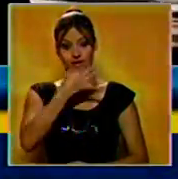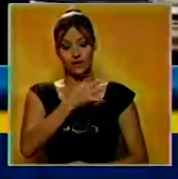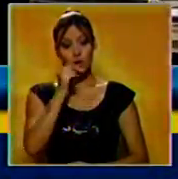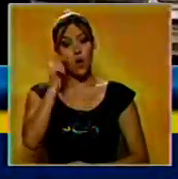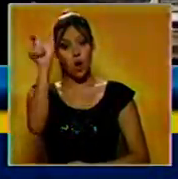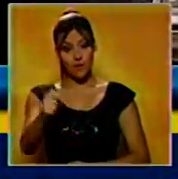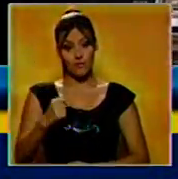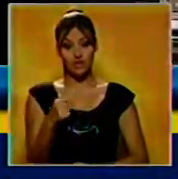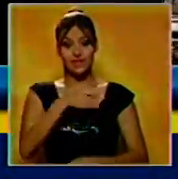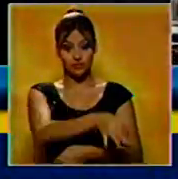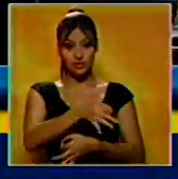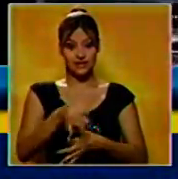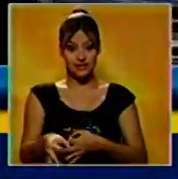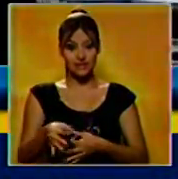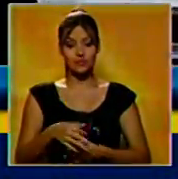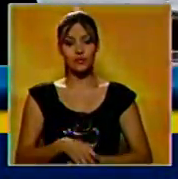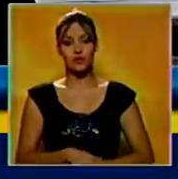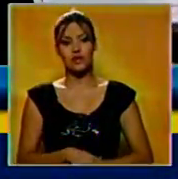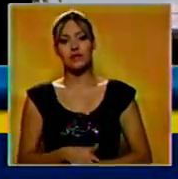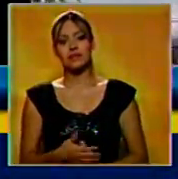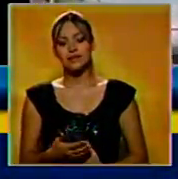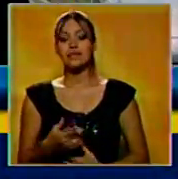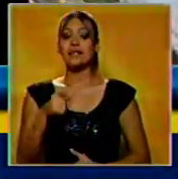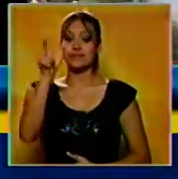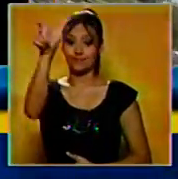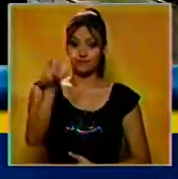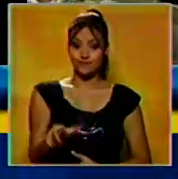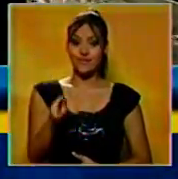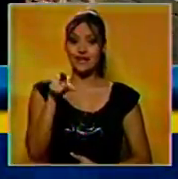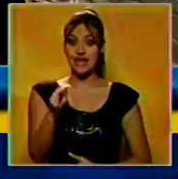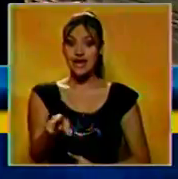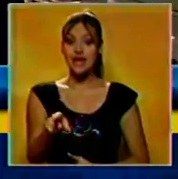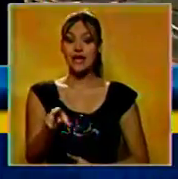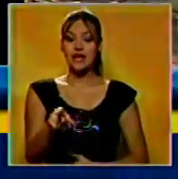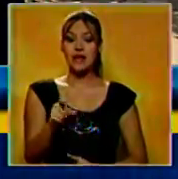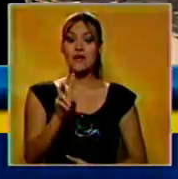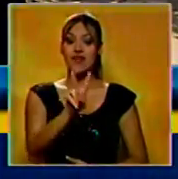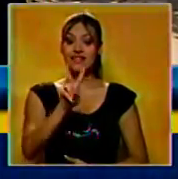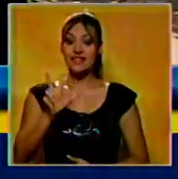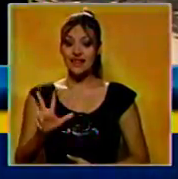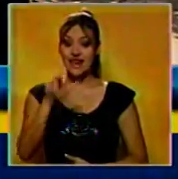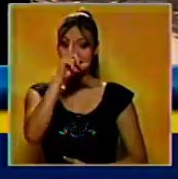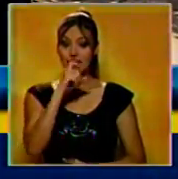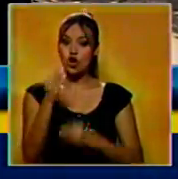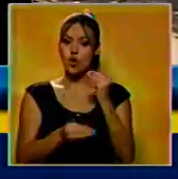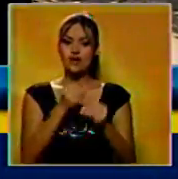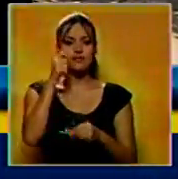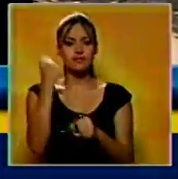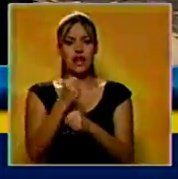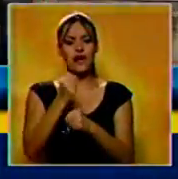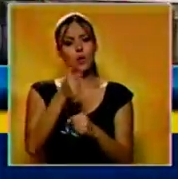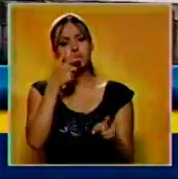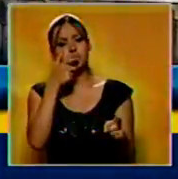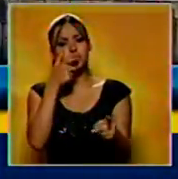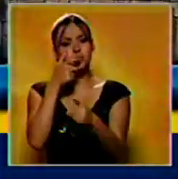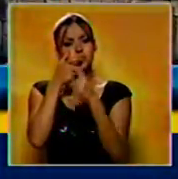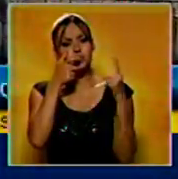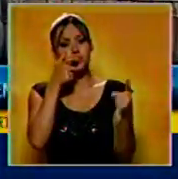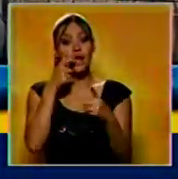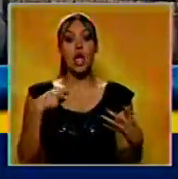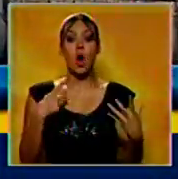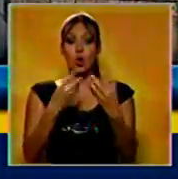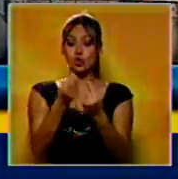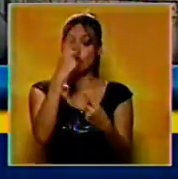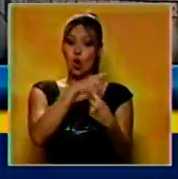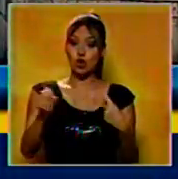oficial de la Policía Municipal de Paz Castillo, Anthony Gutiérrez Mora, de 23 años, realizaba labores de patrullaje en compañía